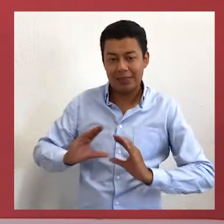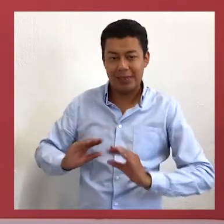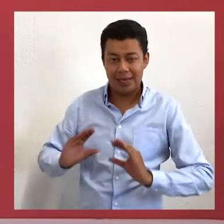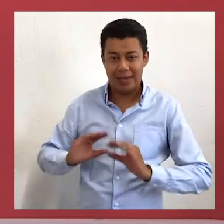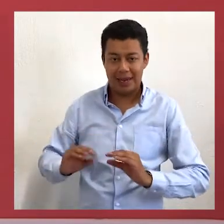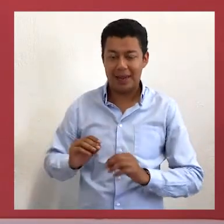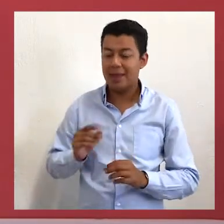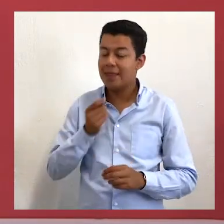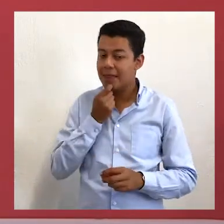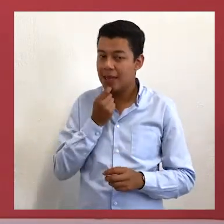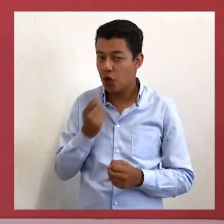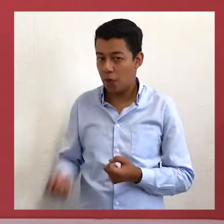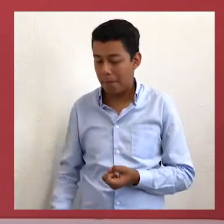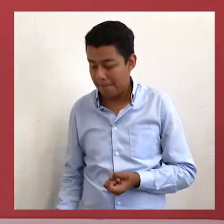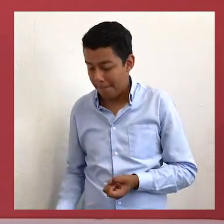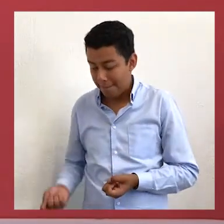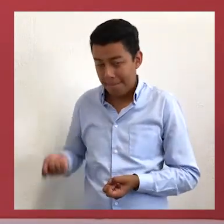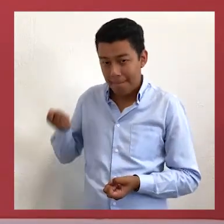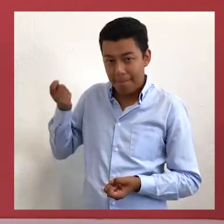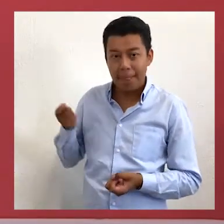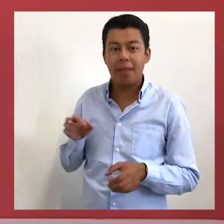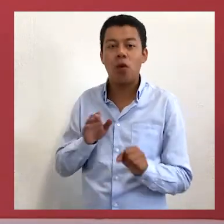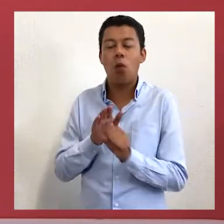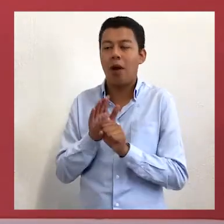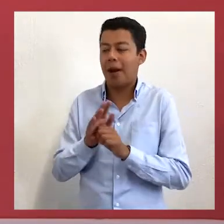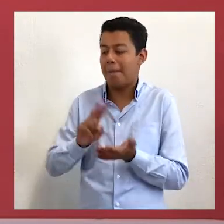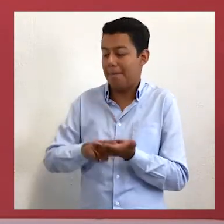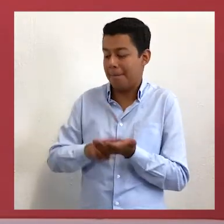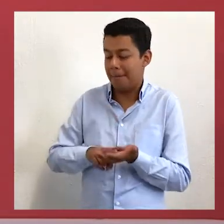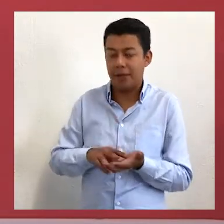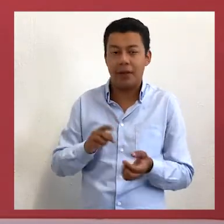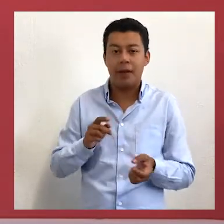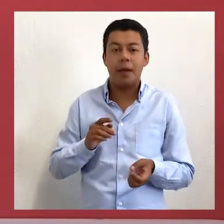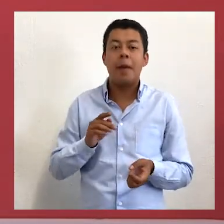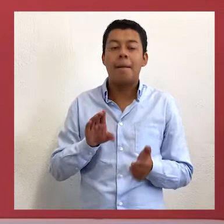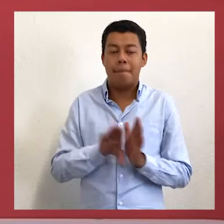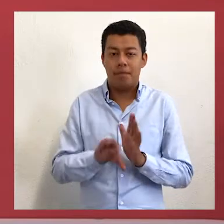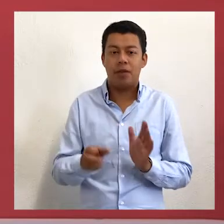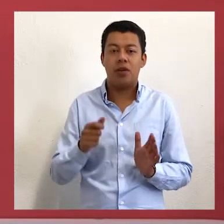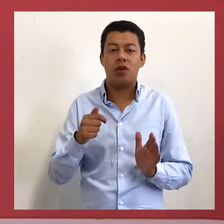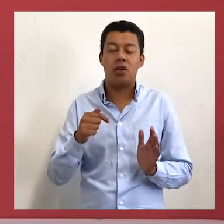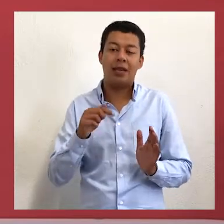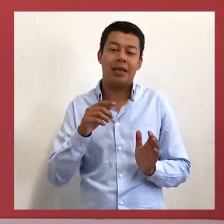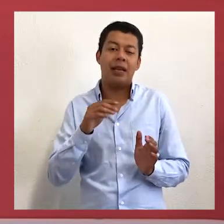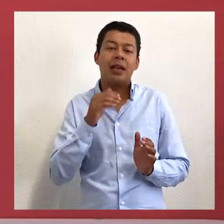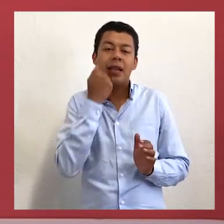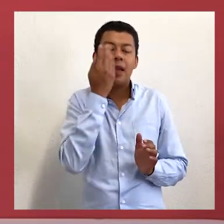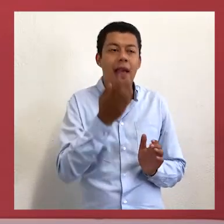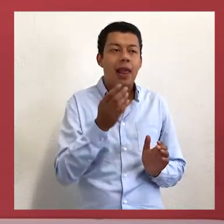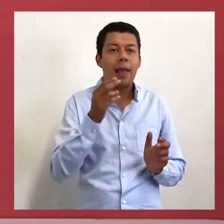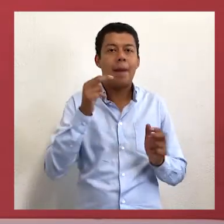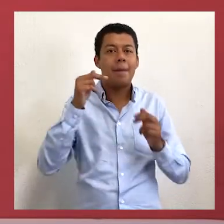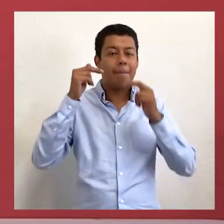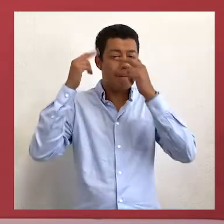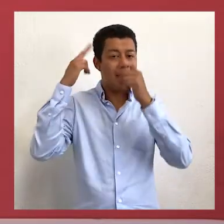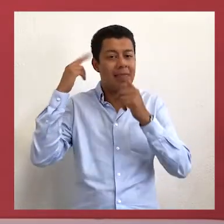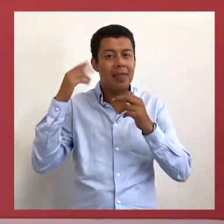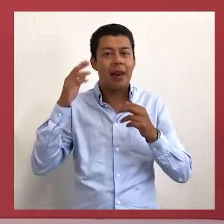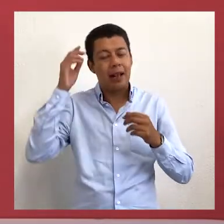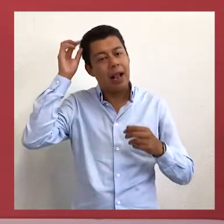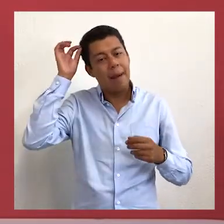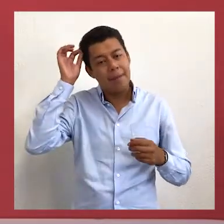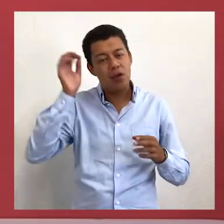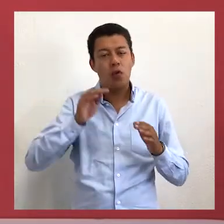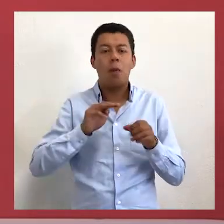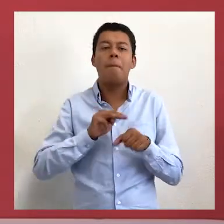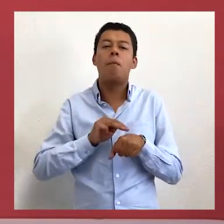pequeños. Que ahora, aparentemente, que si se quiere poner el cabello morado, que si se quiere poner un arete, que